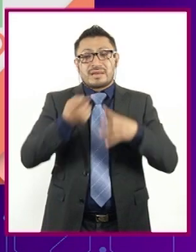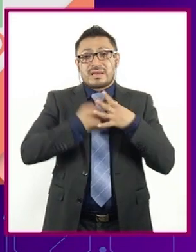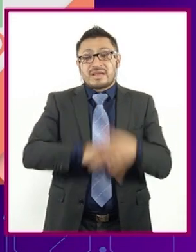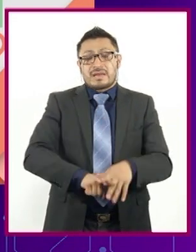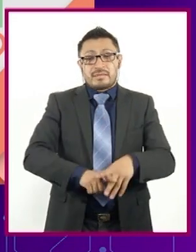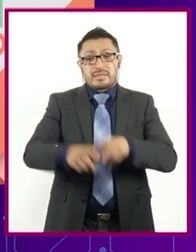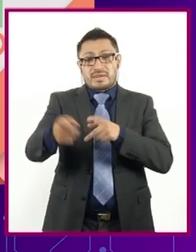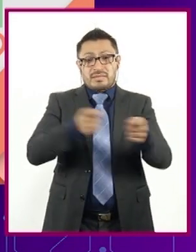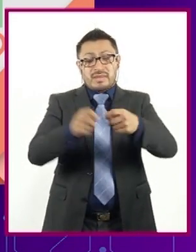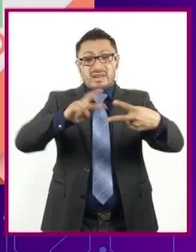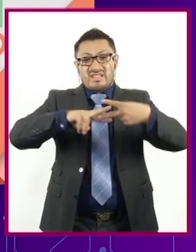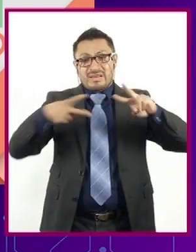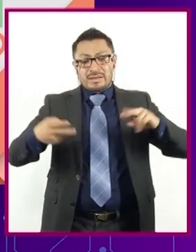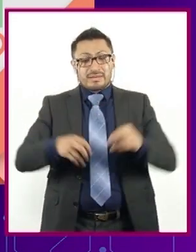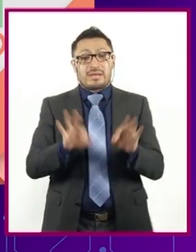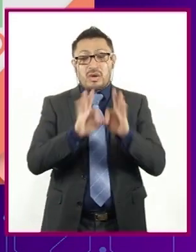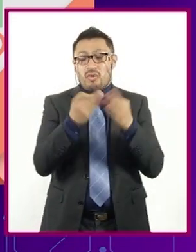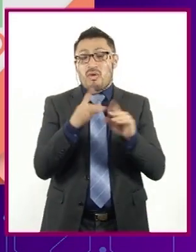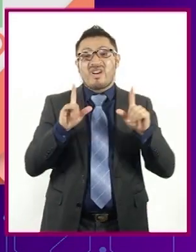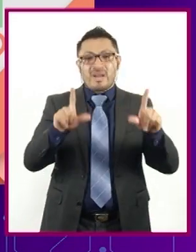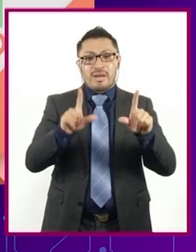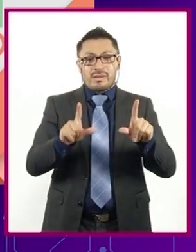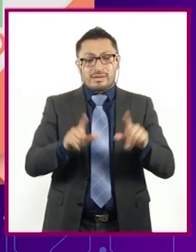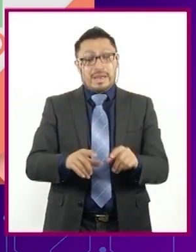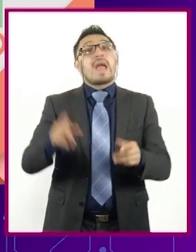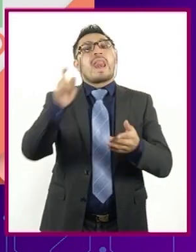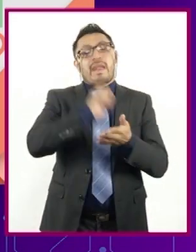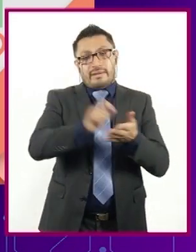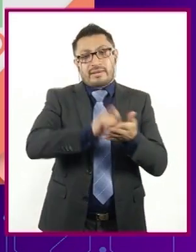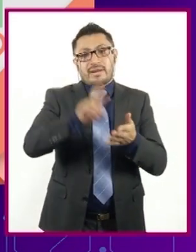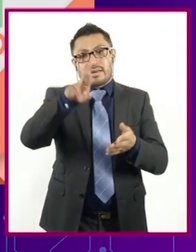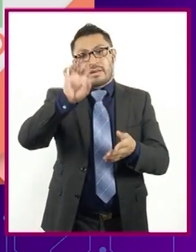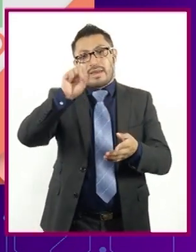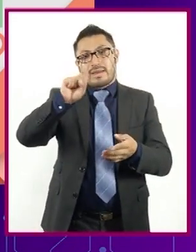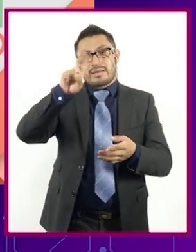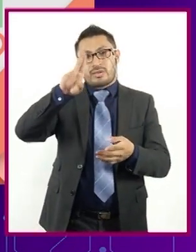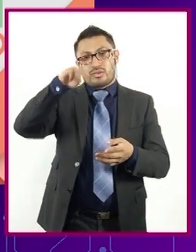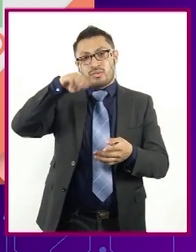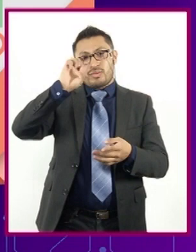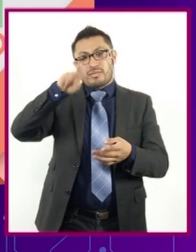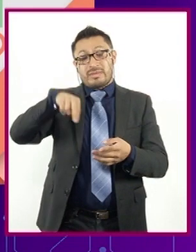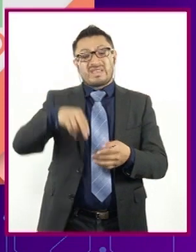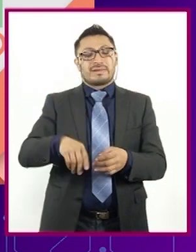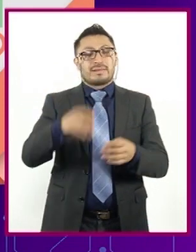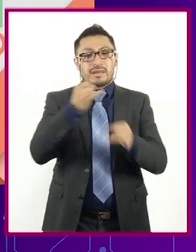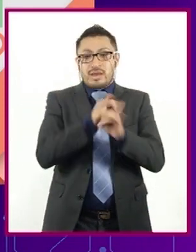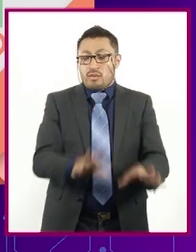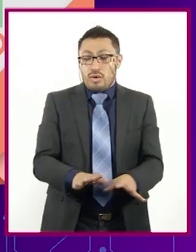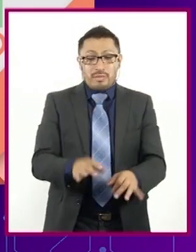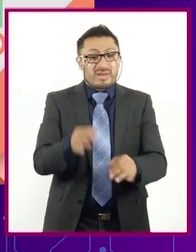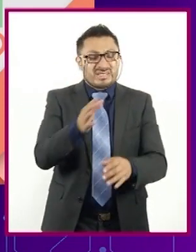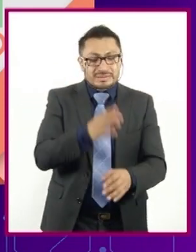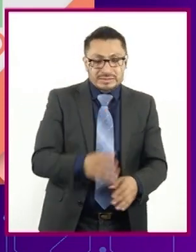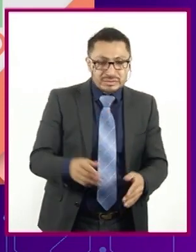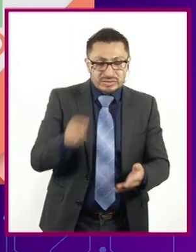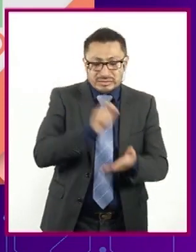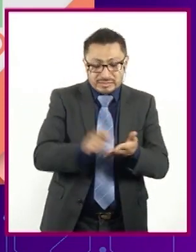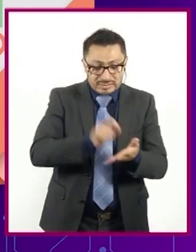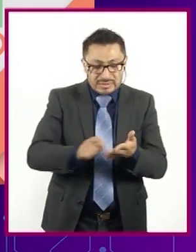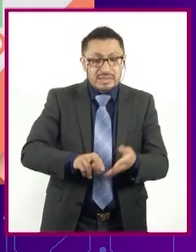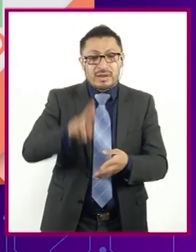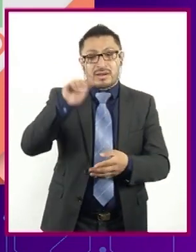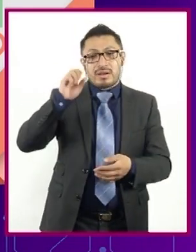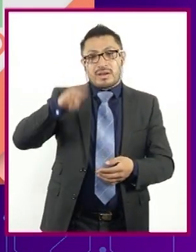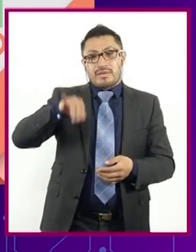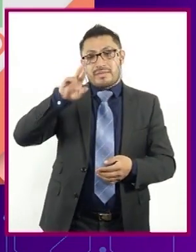genética. Tipo de ficha, ficha de resumen. Datos de la fuente consultada. Ramírez,